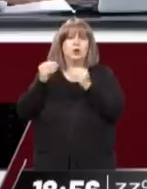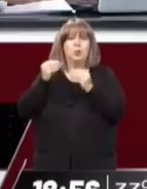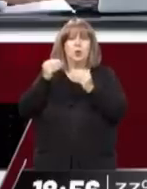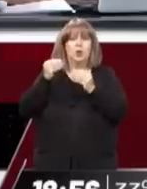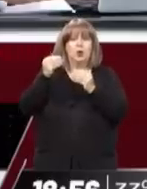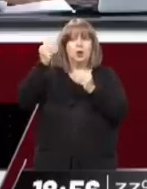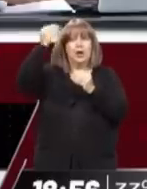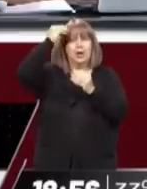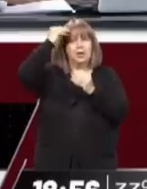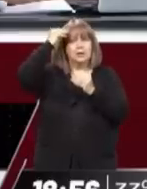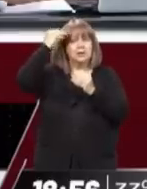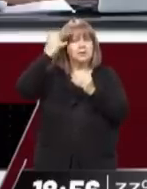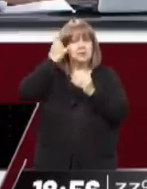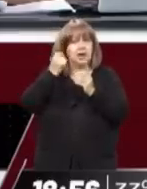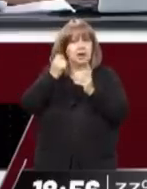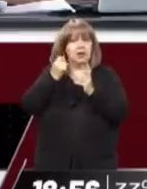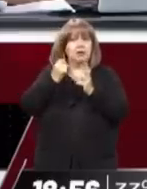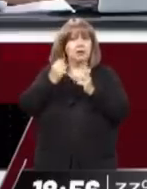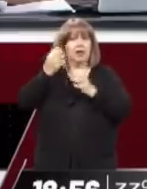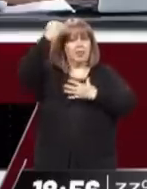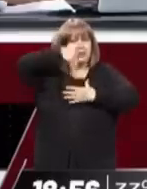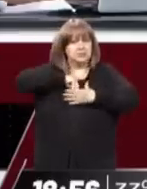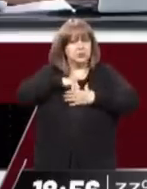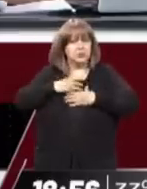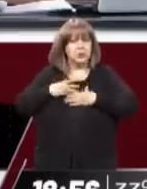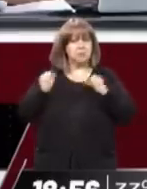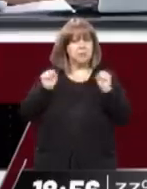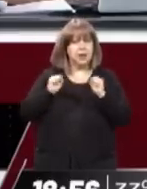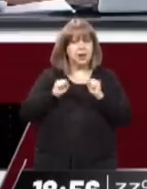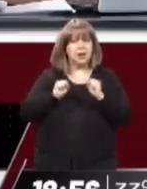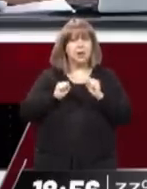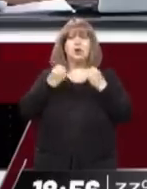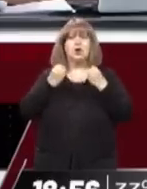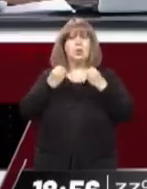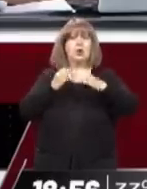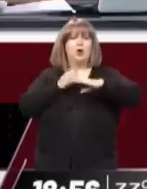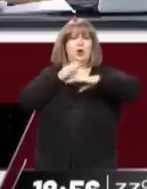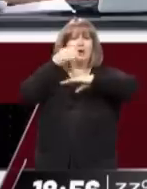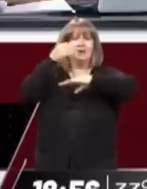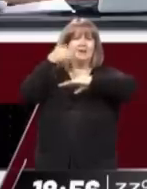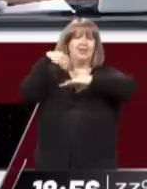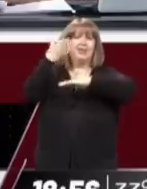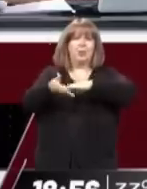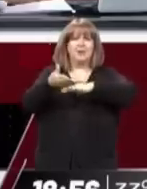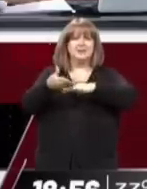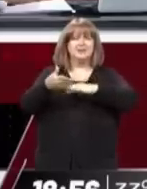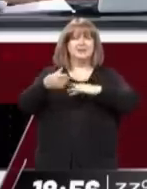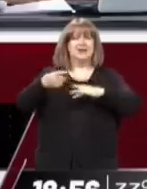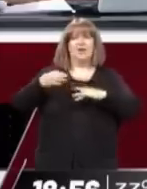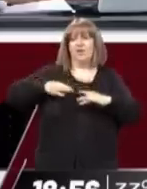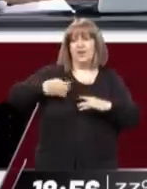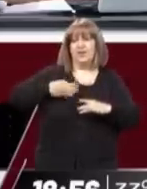estamos, diríamos, caracterizando a estos acusados, ¿cómo salen a la sociedad? ¿Cómo se reinsertan en la